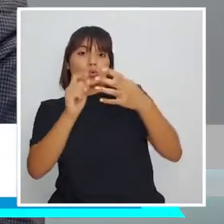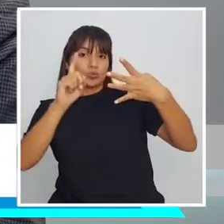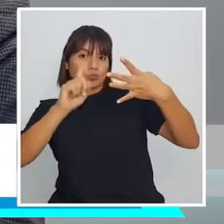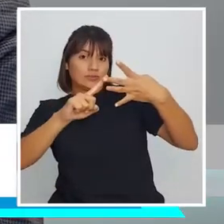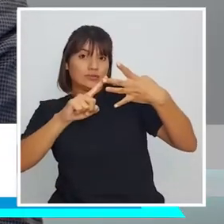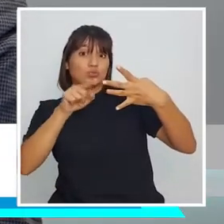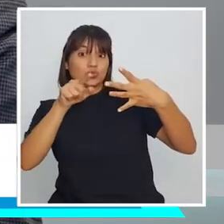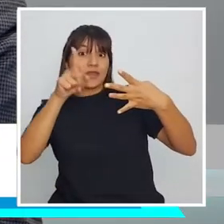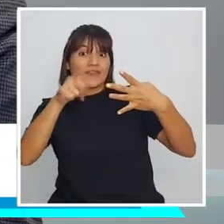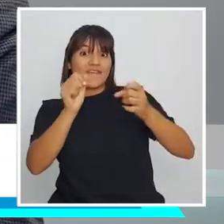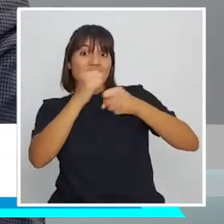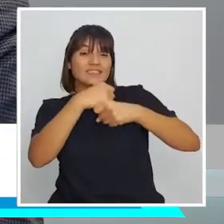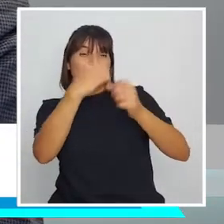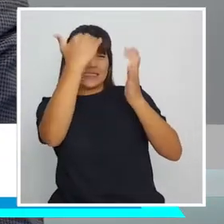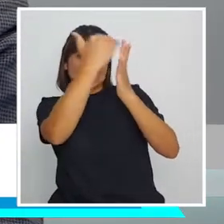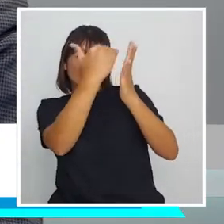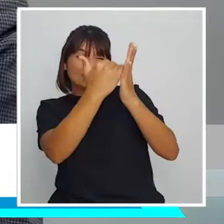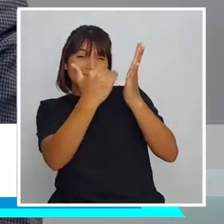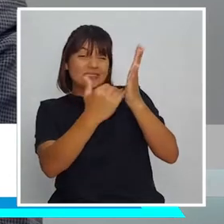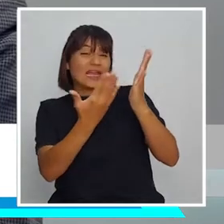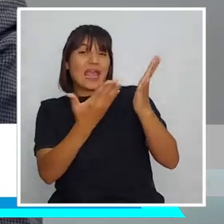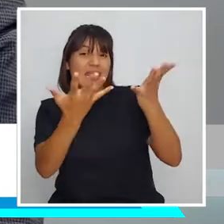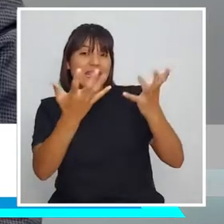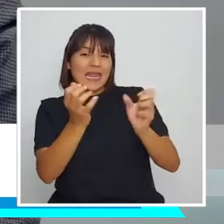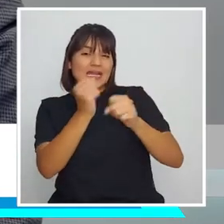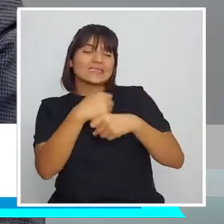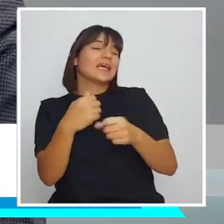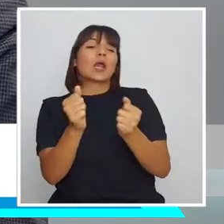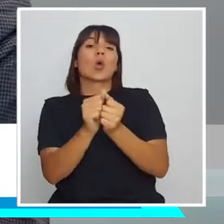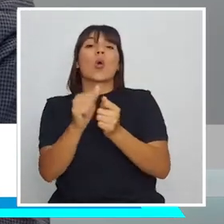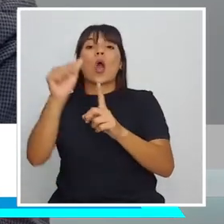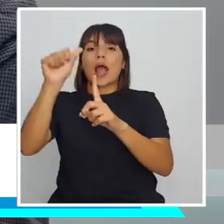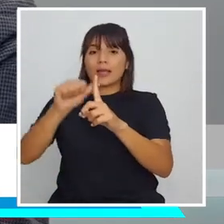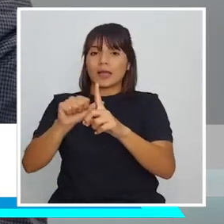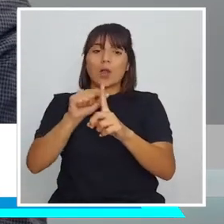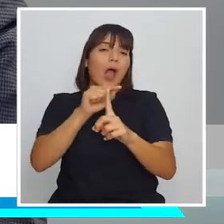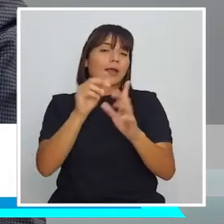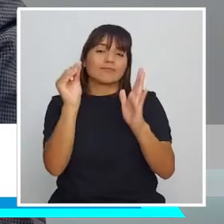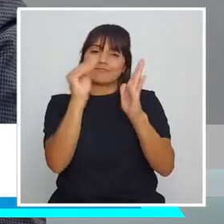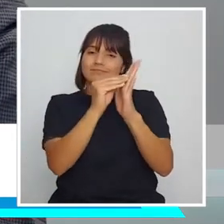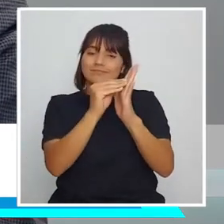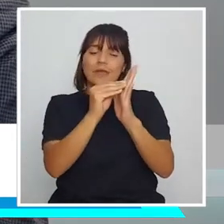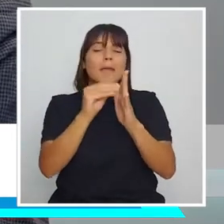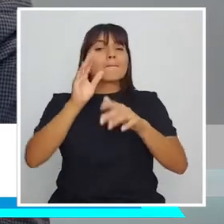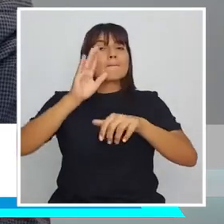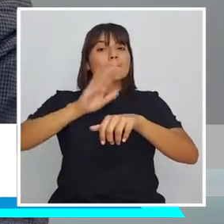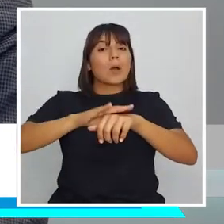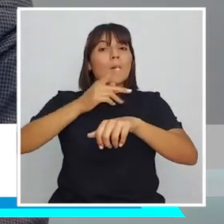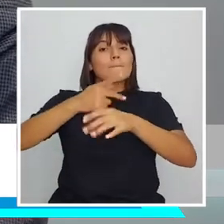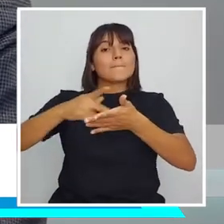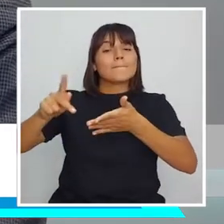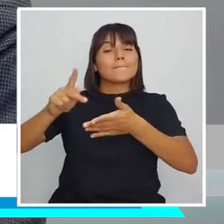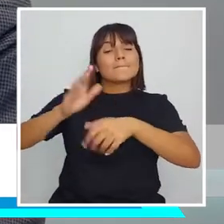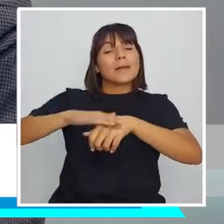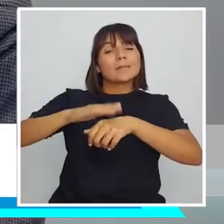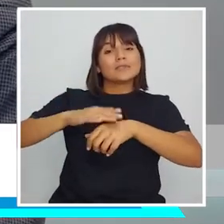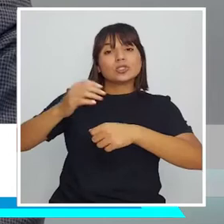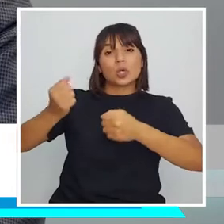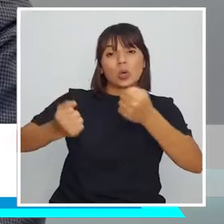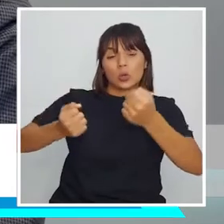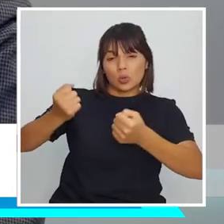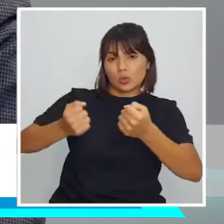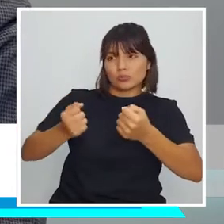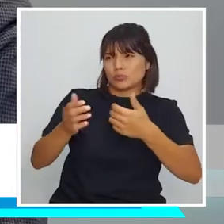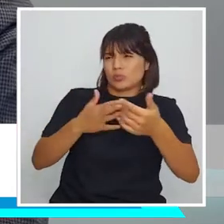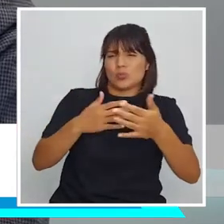hacer, definitivamente debiera estar el marchamo. Debiera estar el marchamo, aunque sea una moto, lo que sea, pero hay que